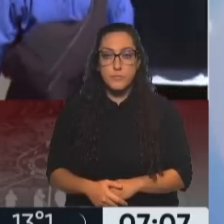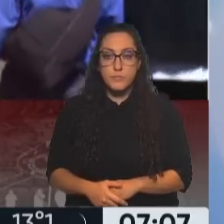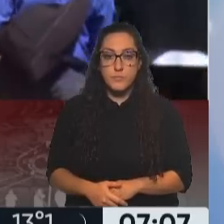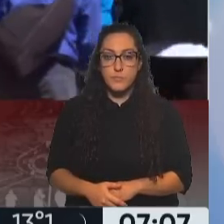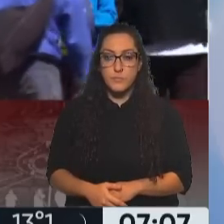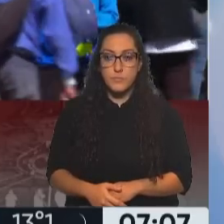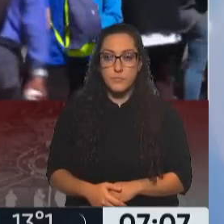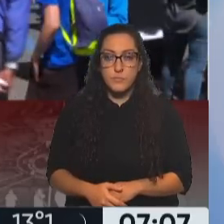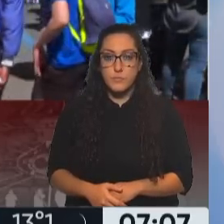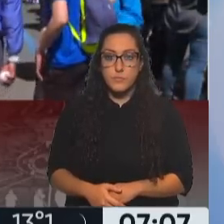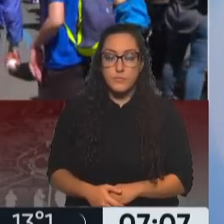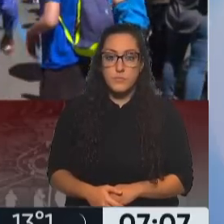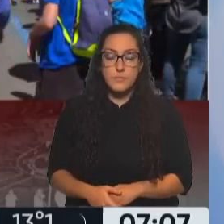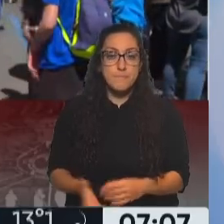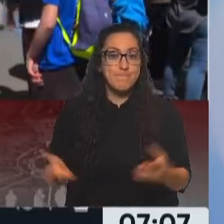Obviamente...